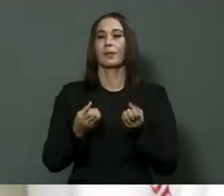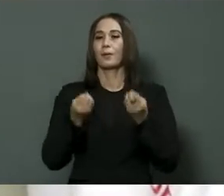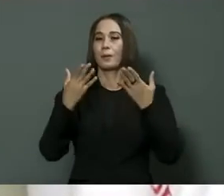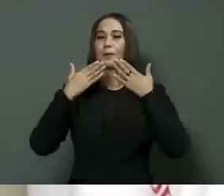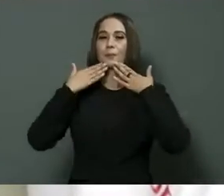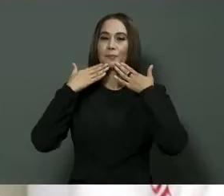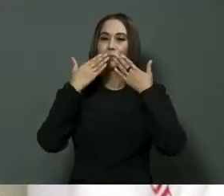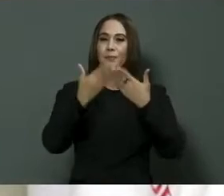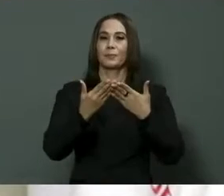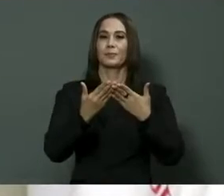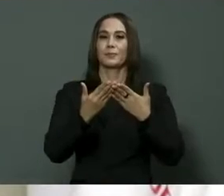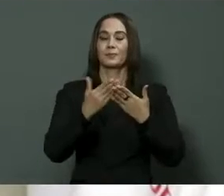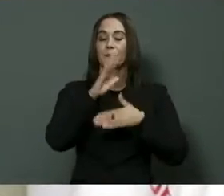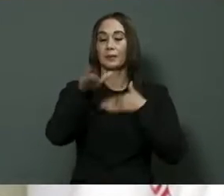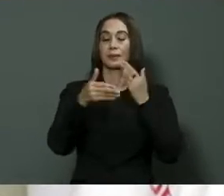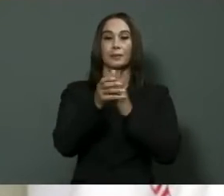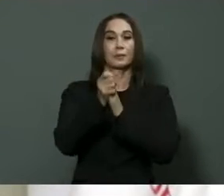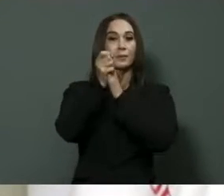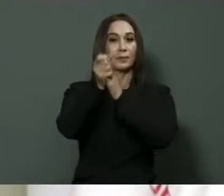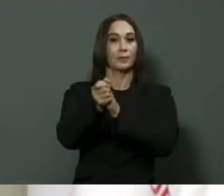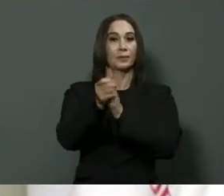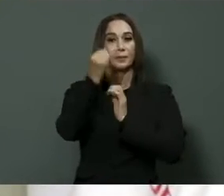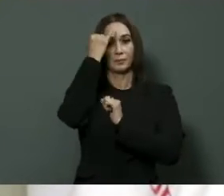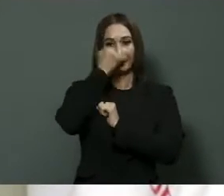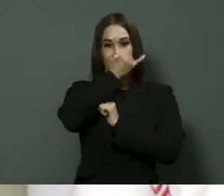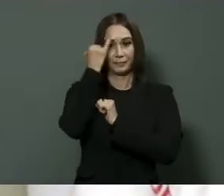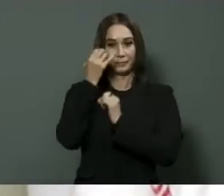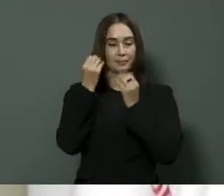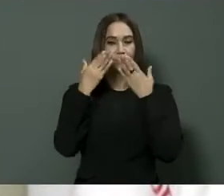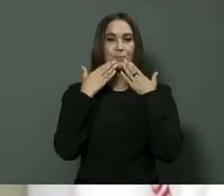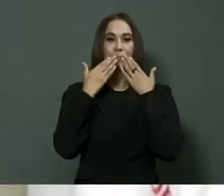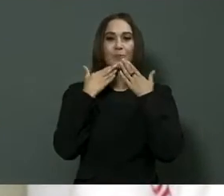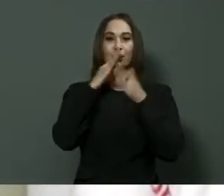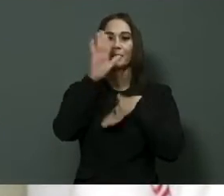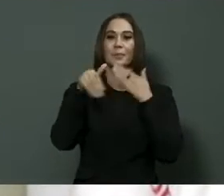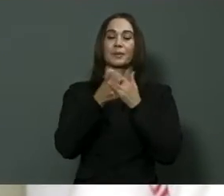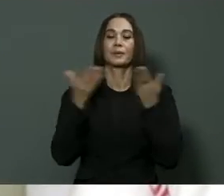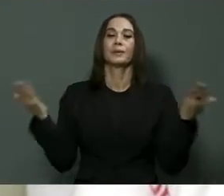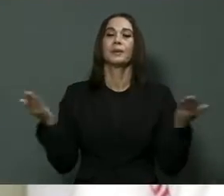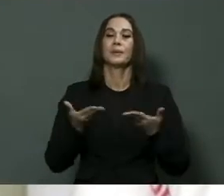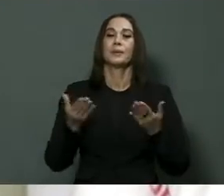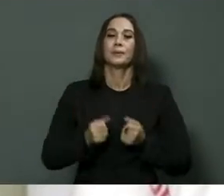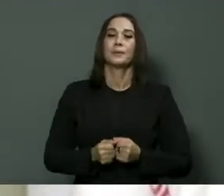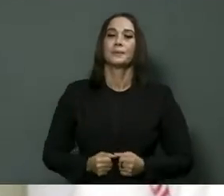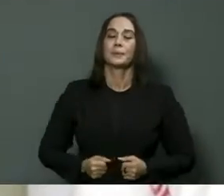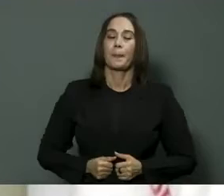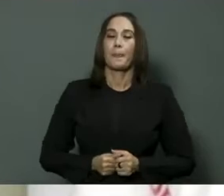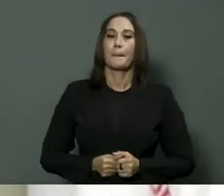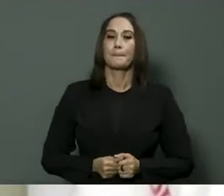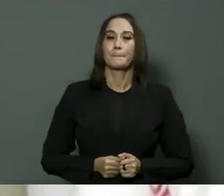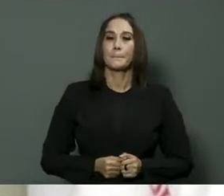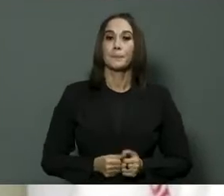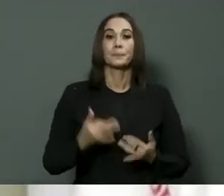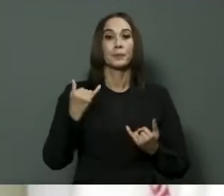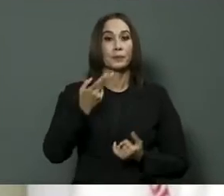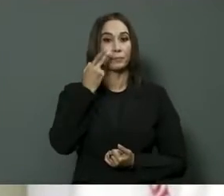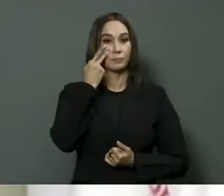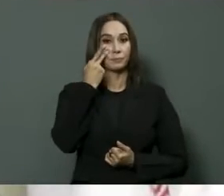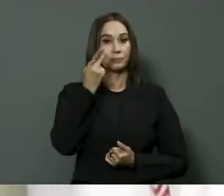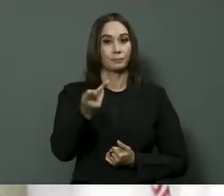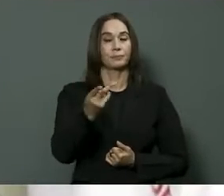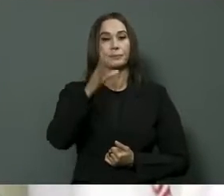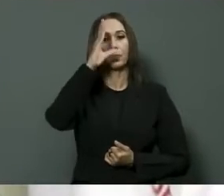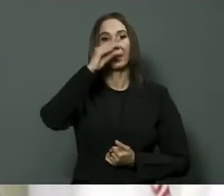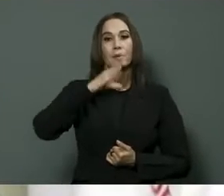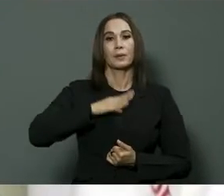muchas gracias. Y los líderes religiosos, muchas gracias a todos por estar con nosotros. Vamos a escuchar ahora a